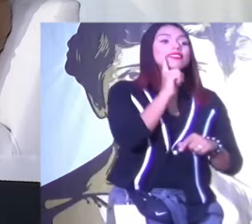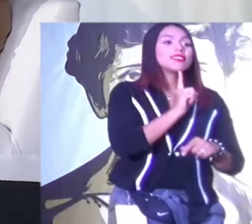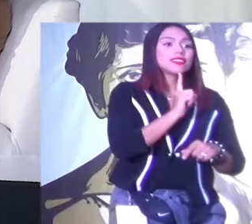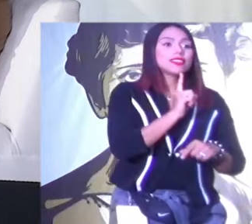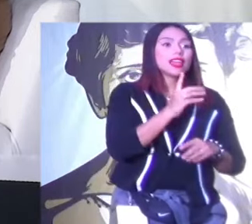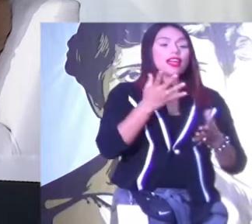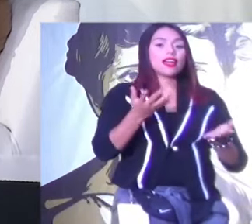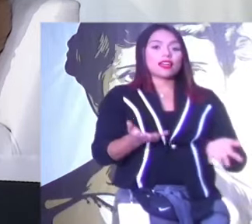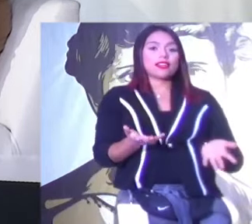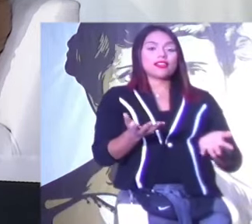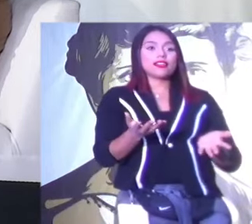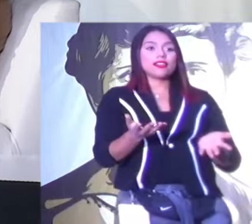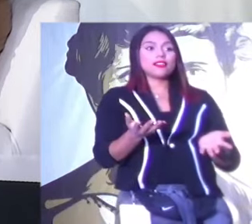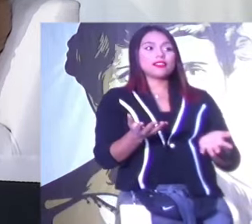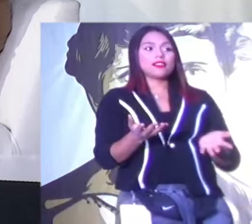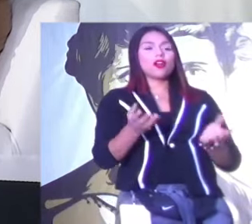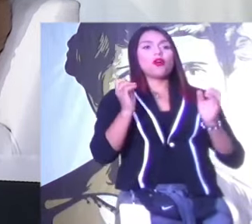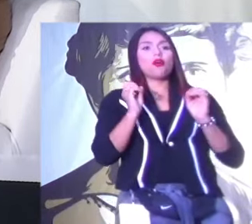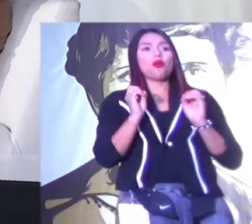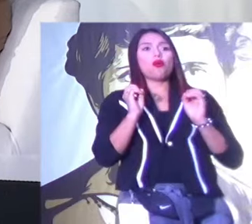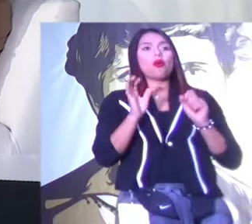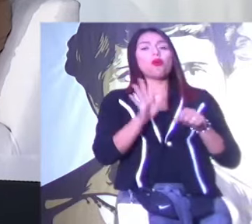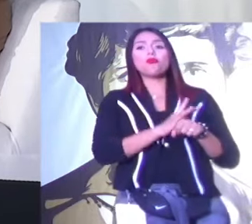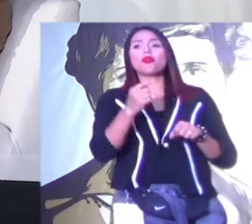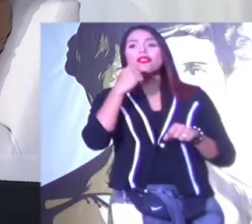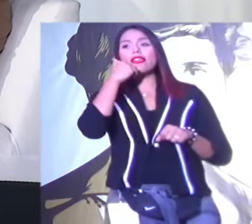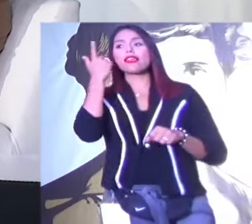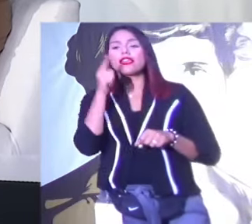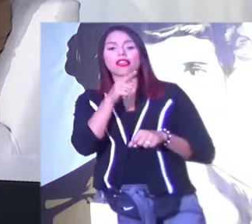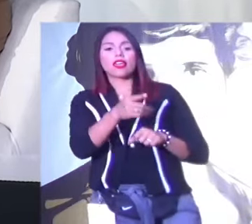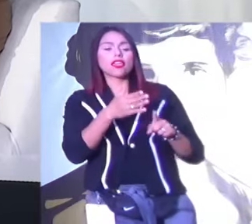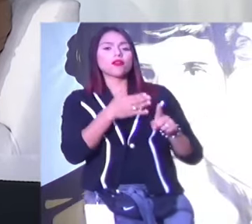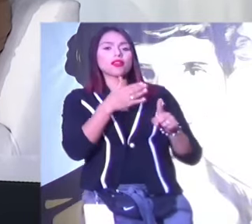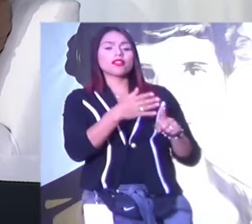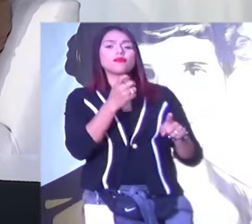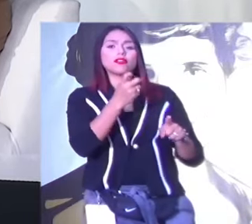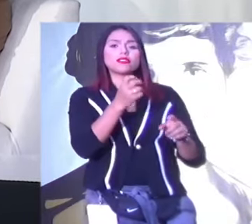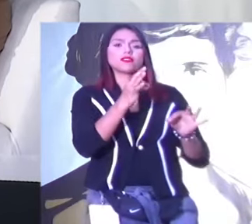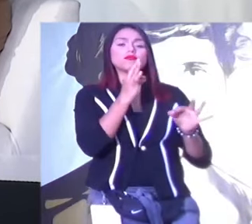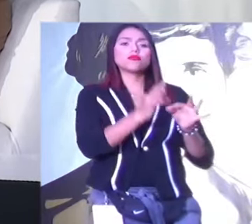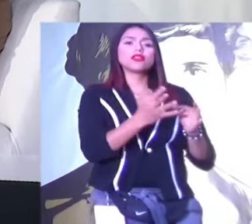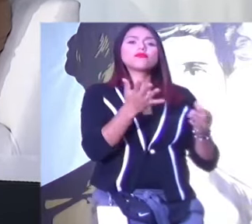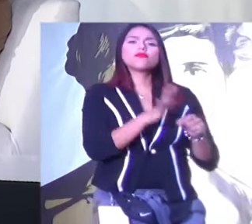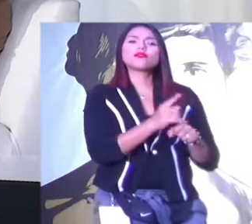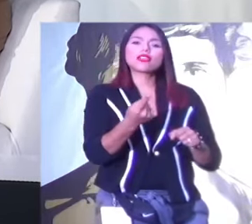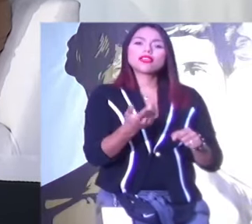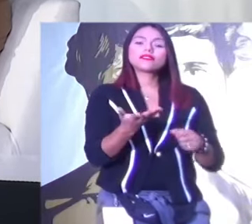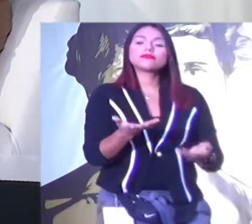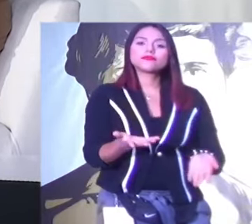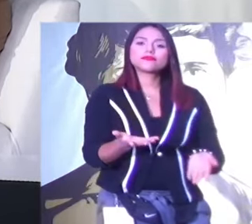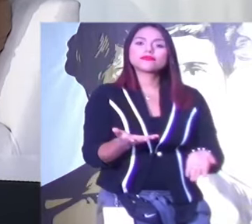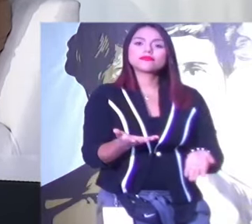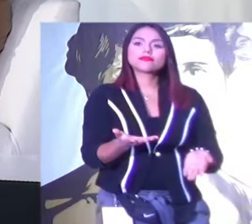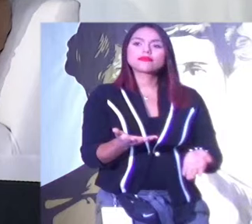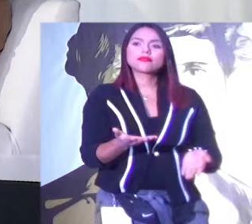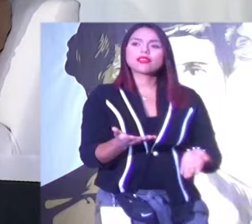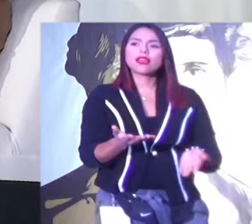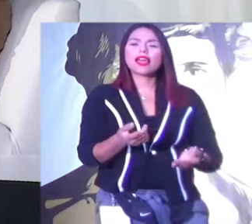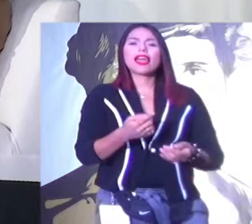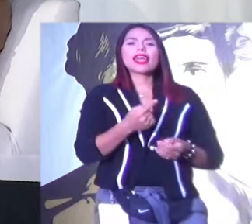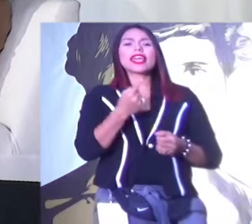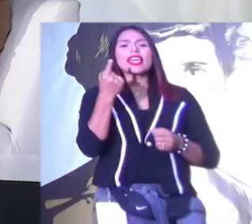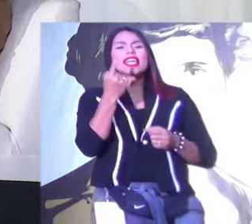podríamos agregar por qué quiere ser baterista, podríamos agregar qué tenía que ver con su pasado,